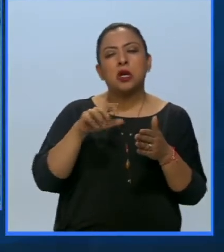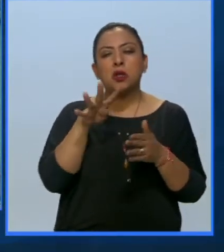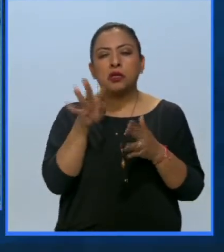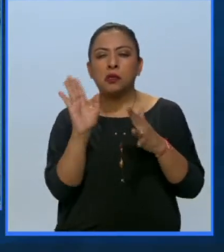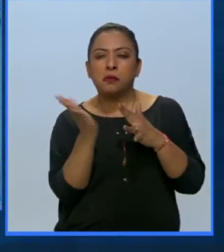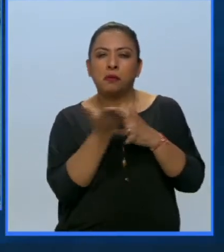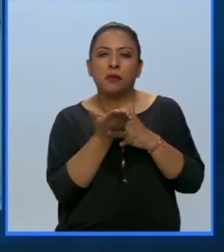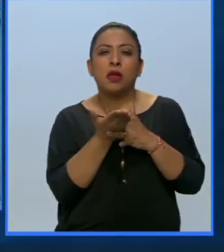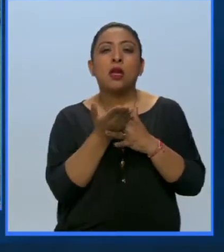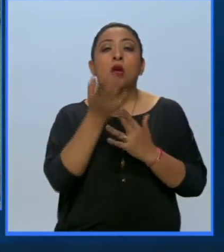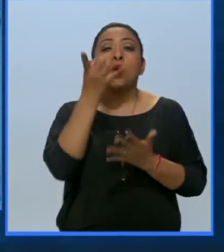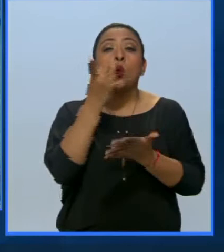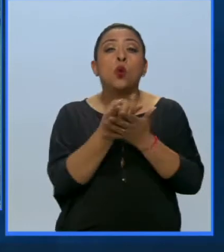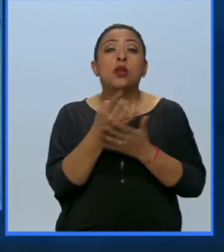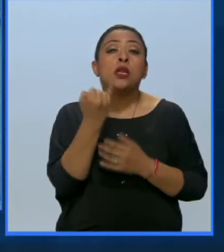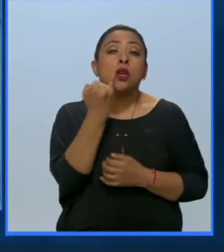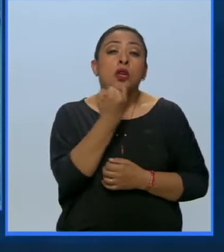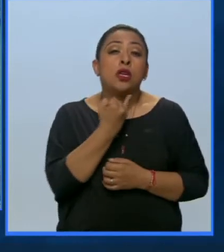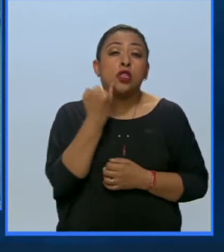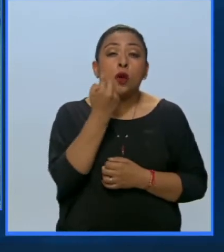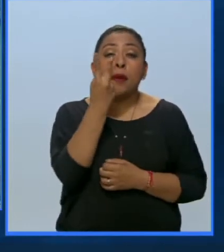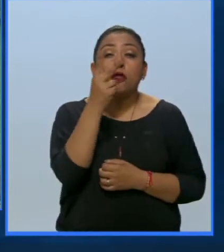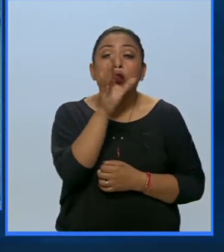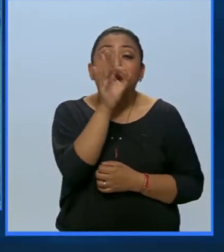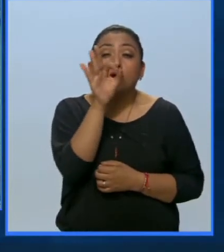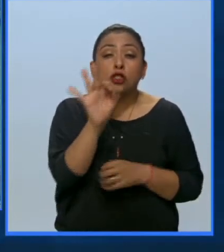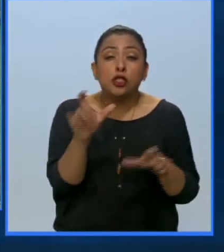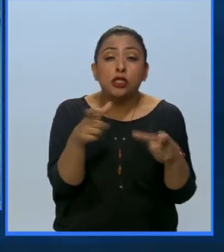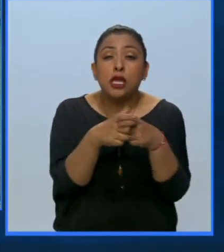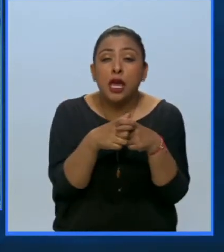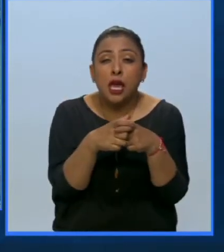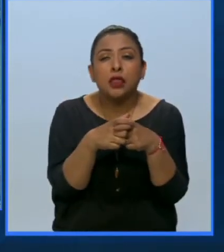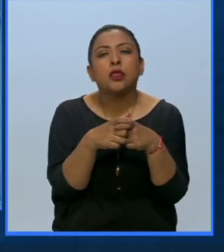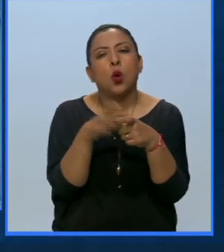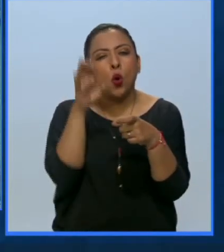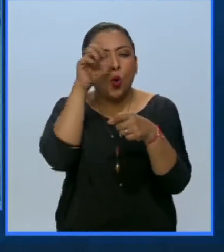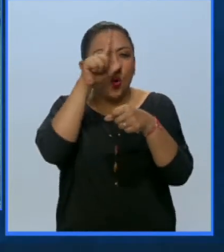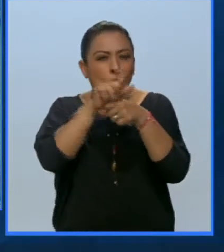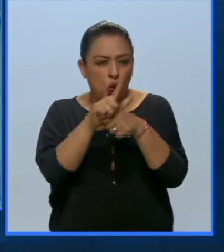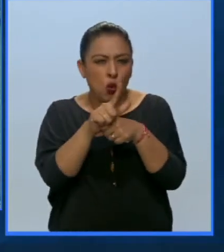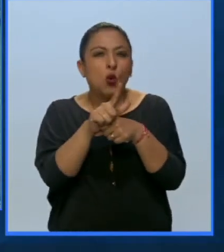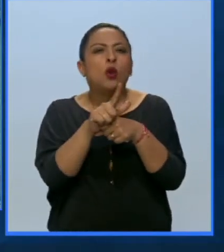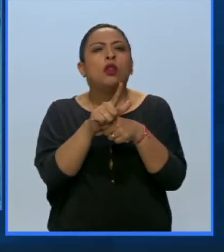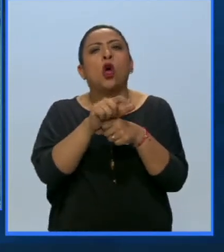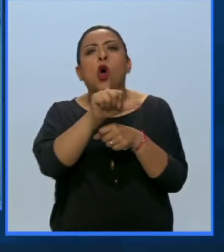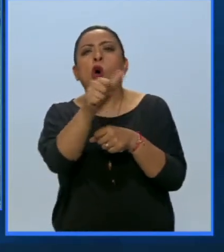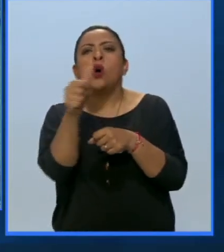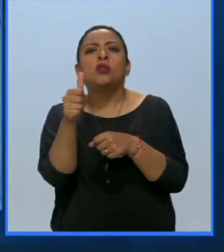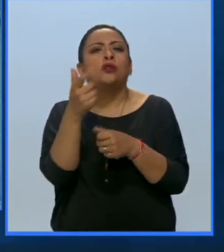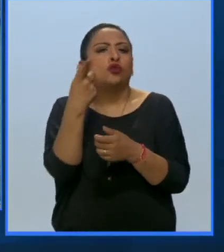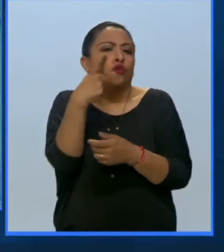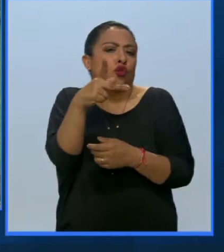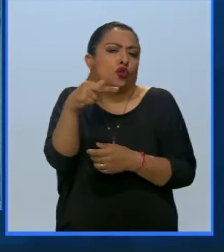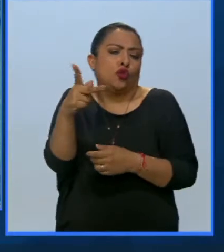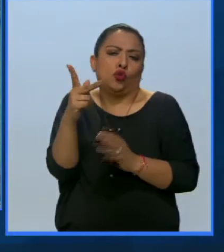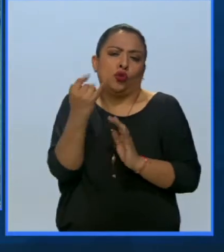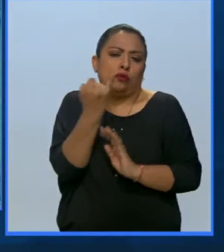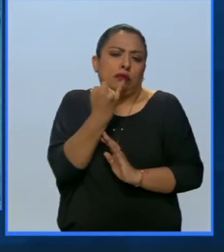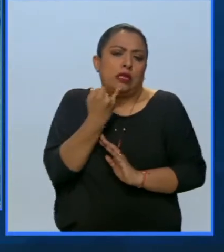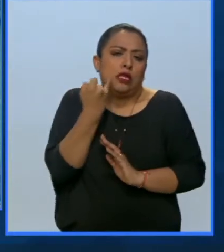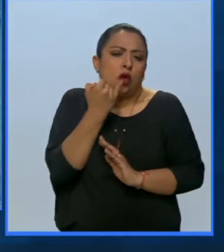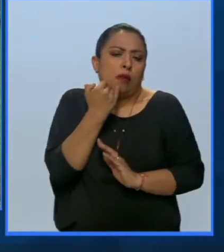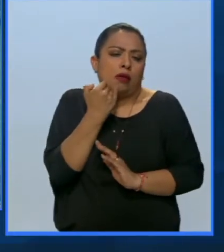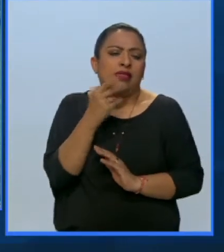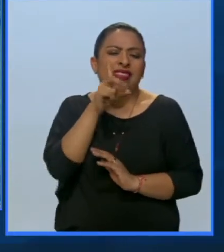idioma que hablaba solo el 2% de la población, el 2% más culto. Todos los demás hablaban sus propios dialectos, algunos